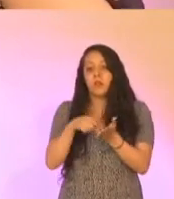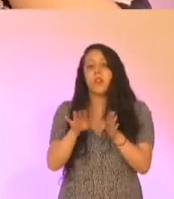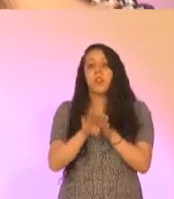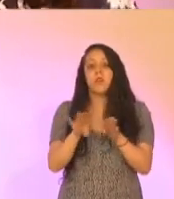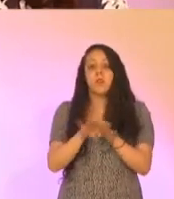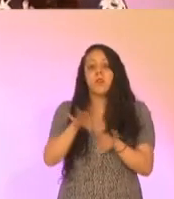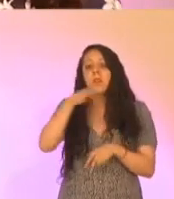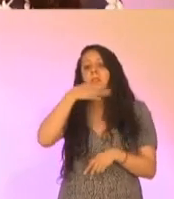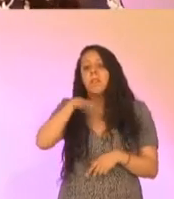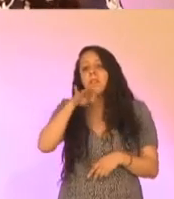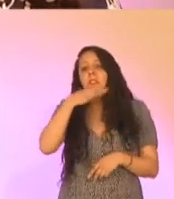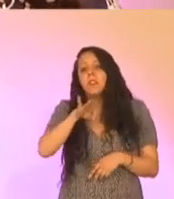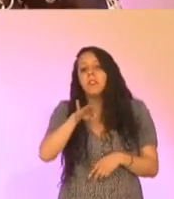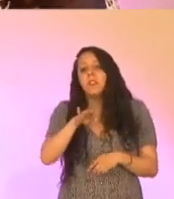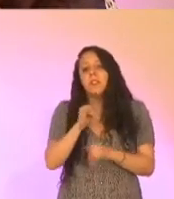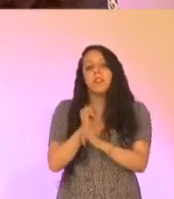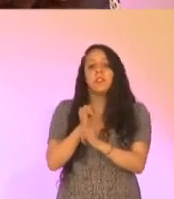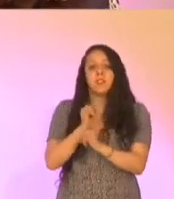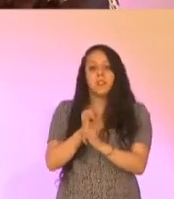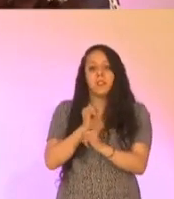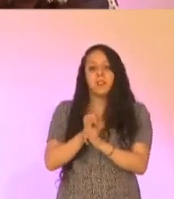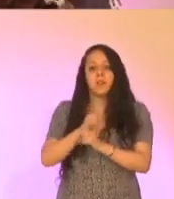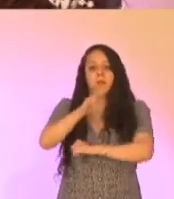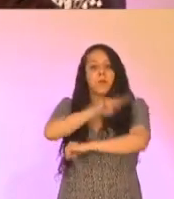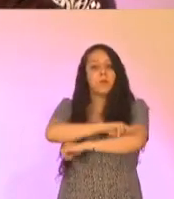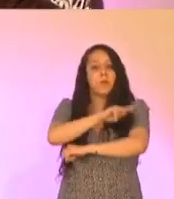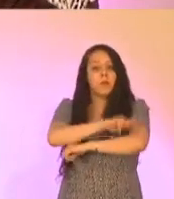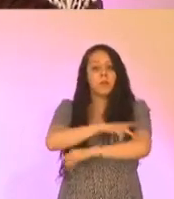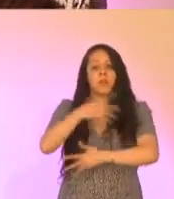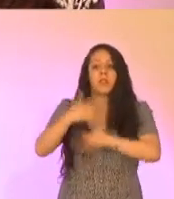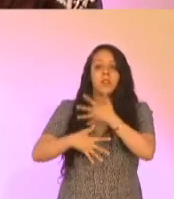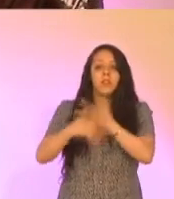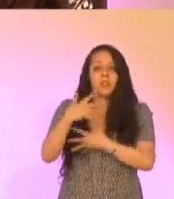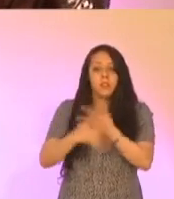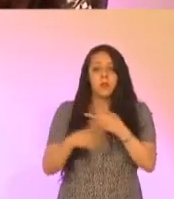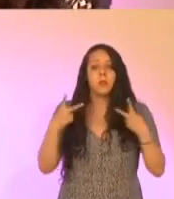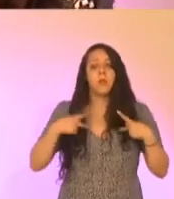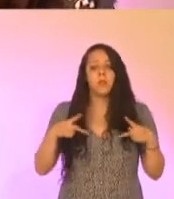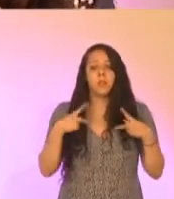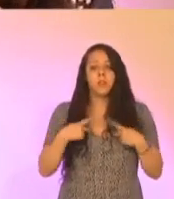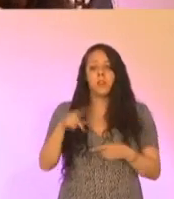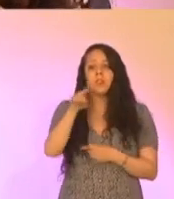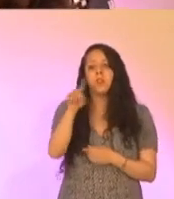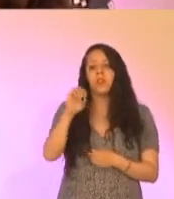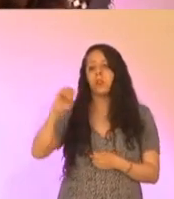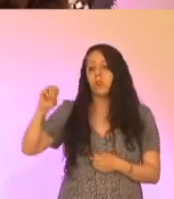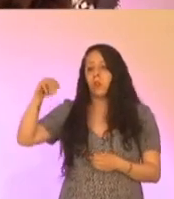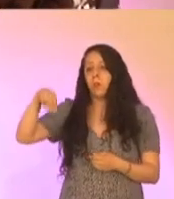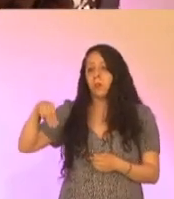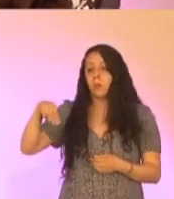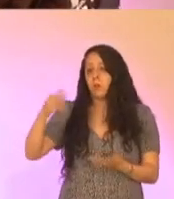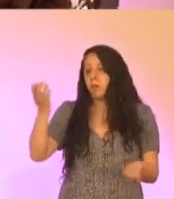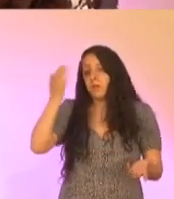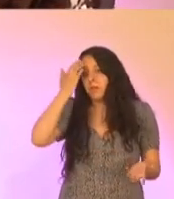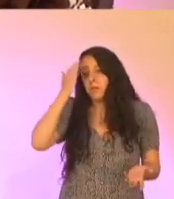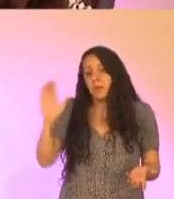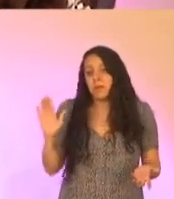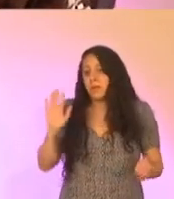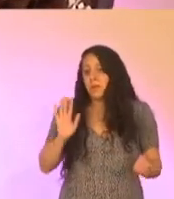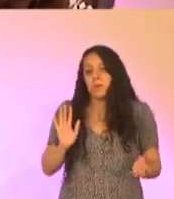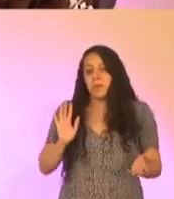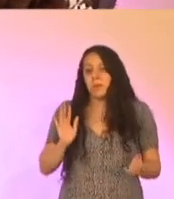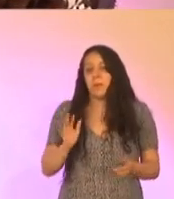tal cual una reunión de 15 desconocidos en un en un zoom donde cada uno tomaba lugar y